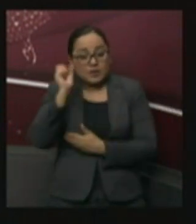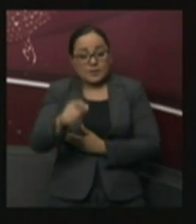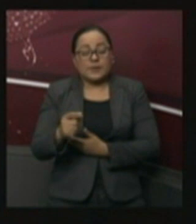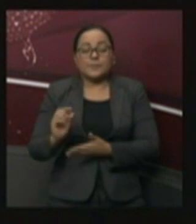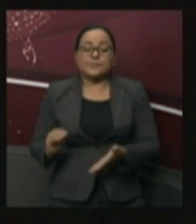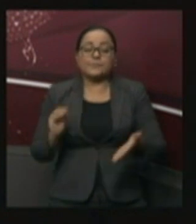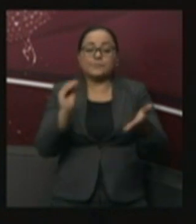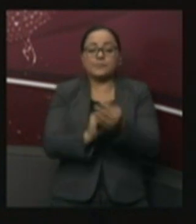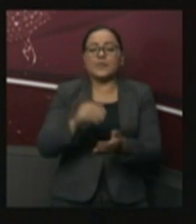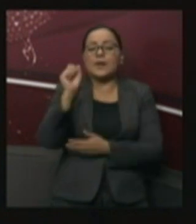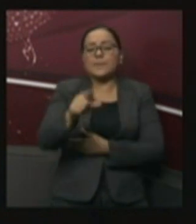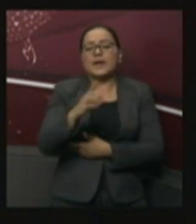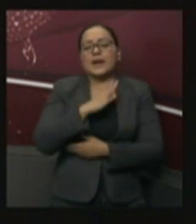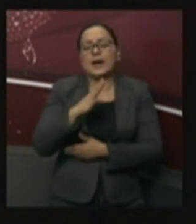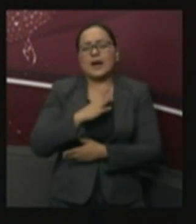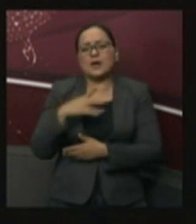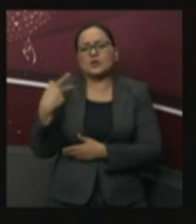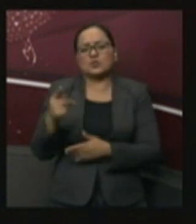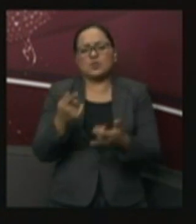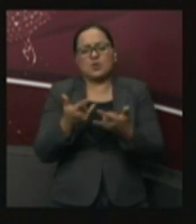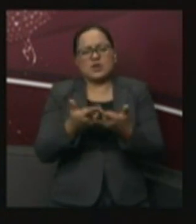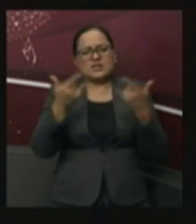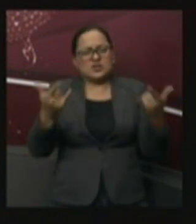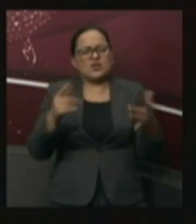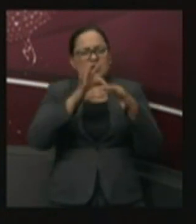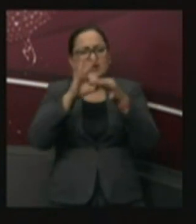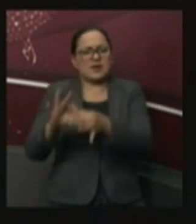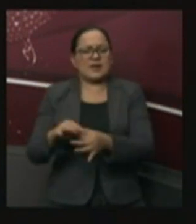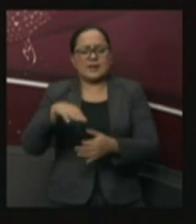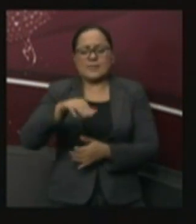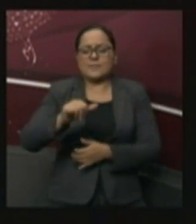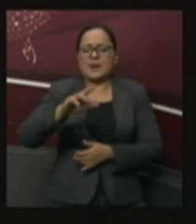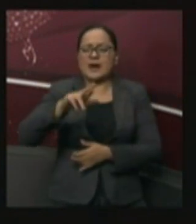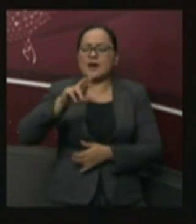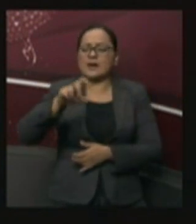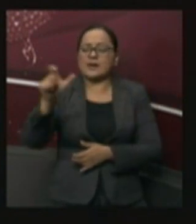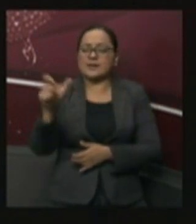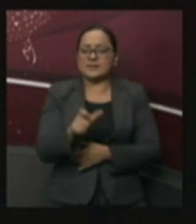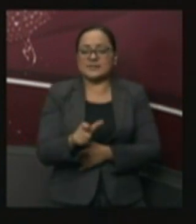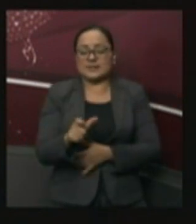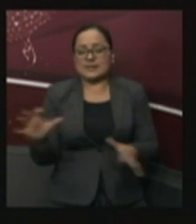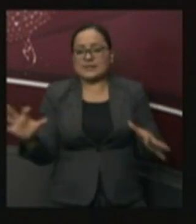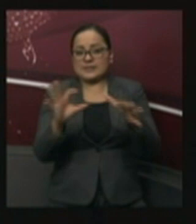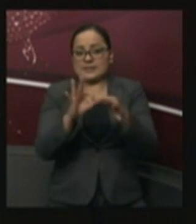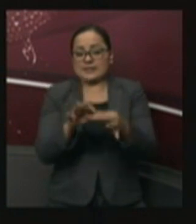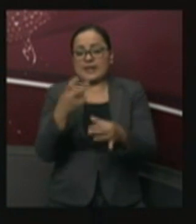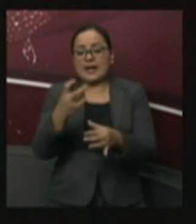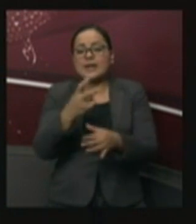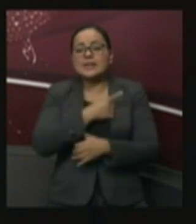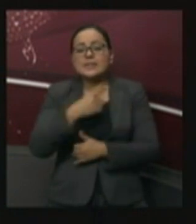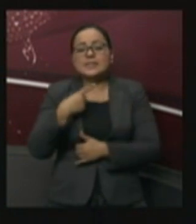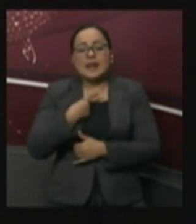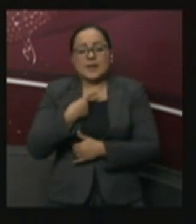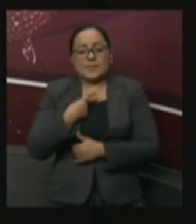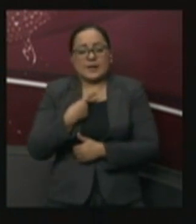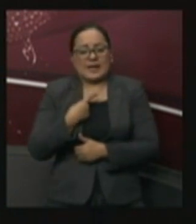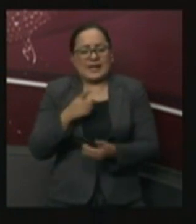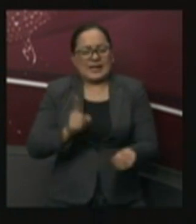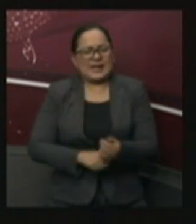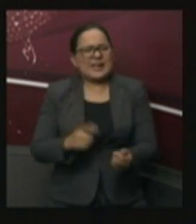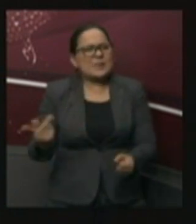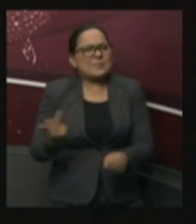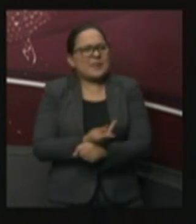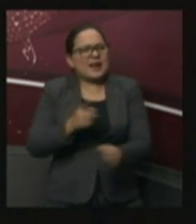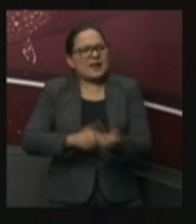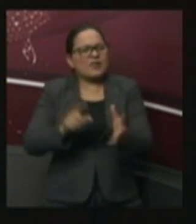depone su marxismo recalcitrante en aras de una aceptación democrática. Y